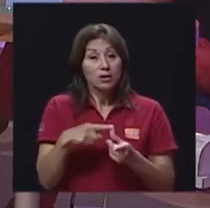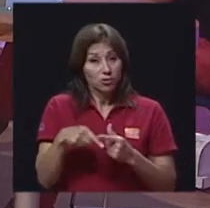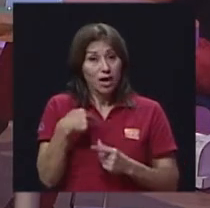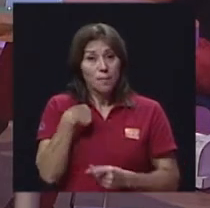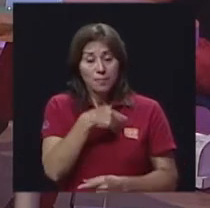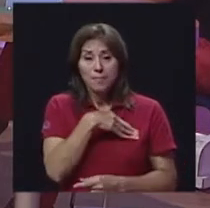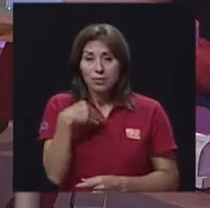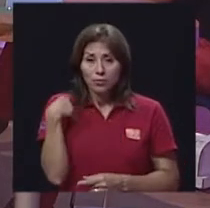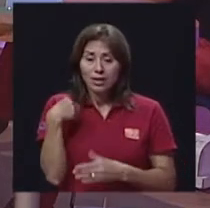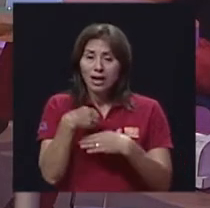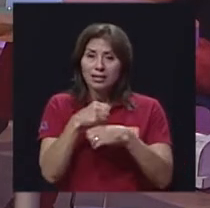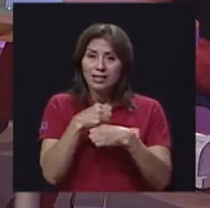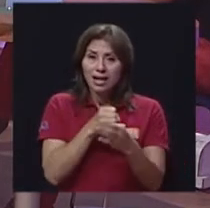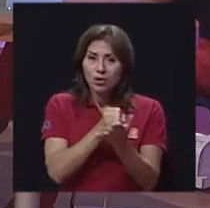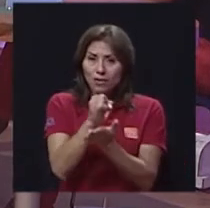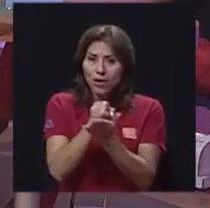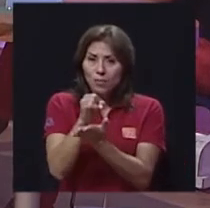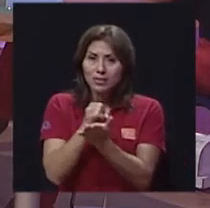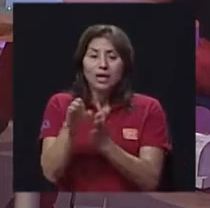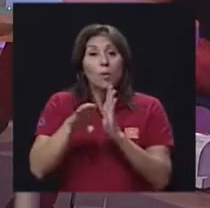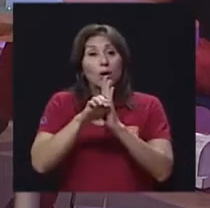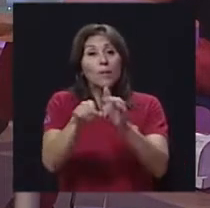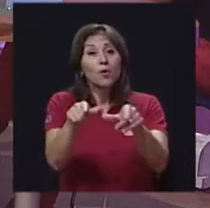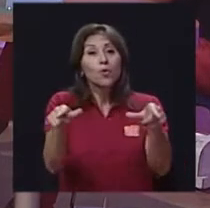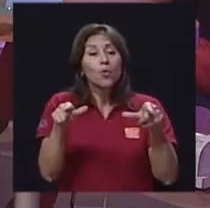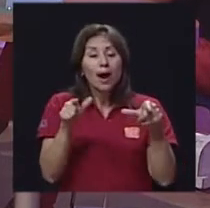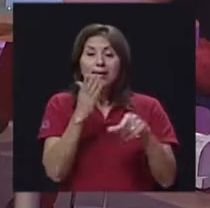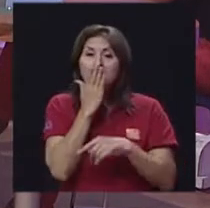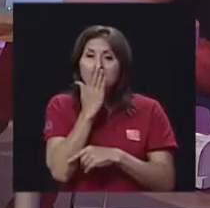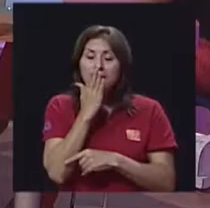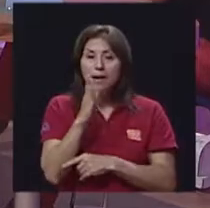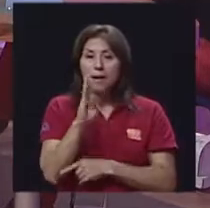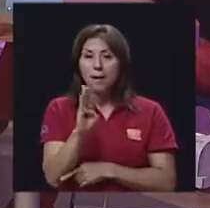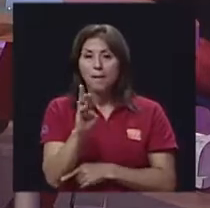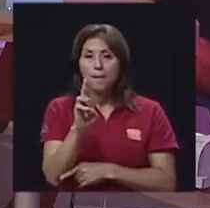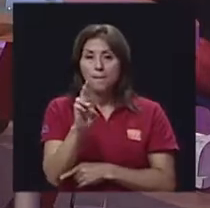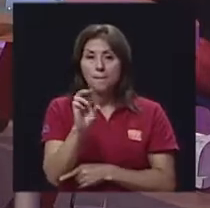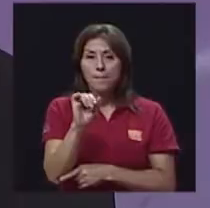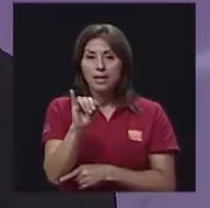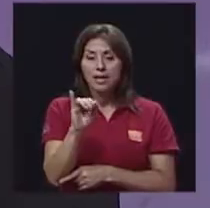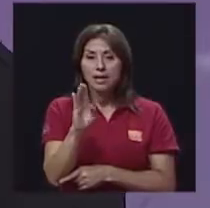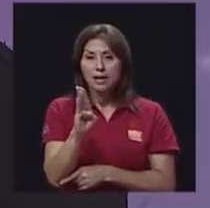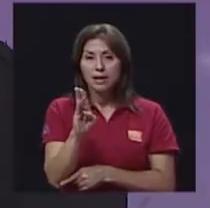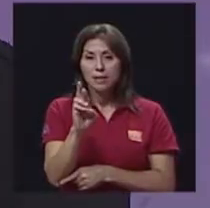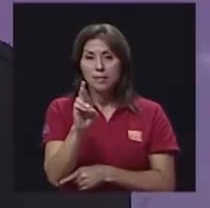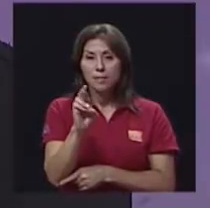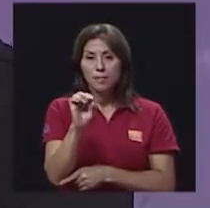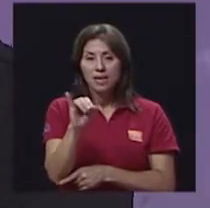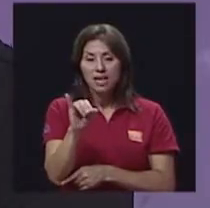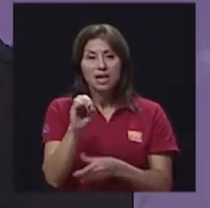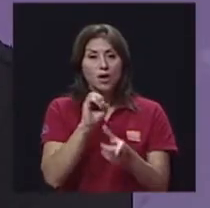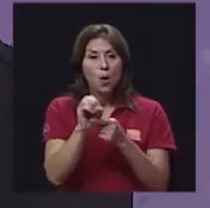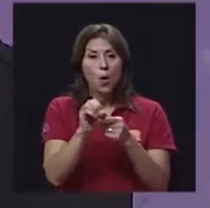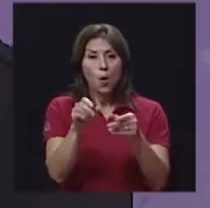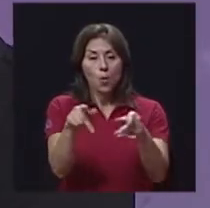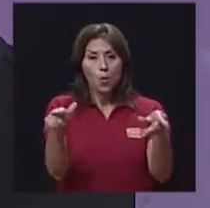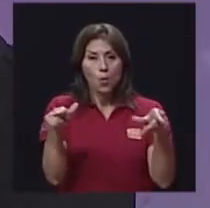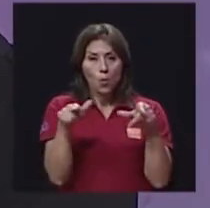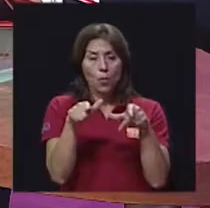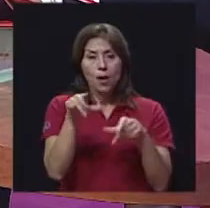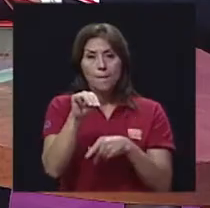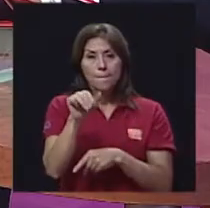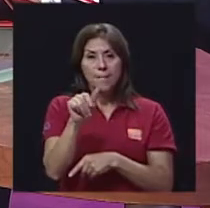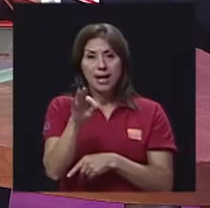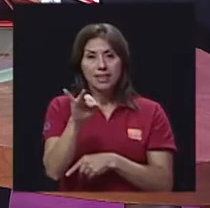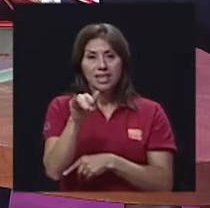un trabajo de investigación, por ejemplo, en lugares uh-huh. como Bribri, como Matina, uh-huh. donde los ingresos de las partes son de jornaleros.